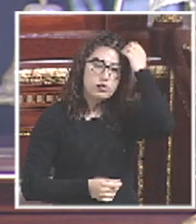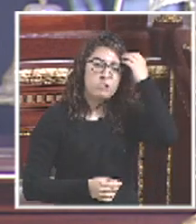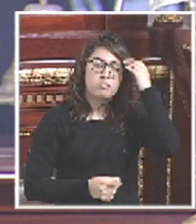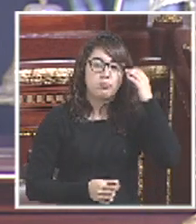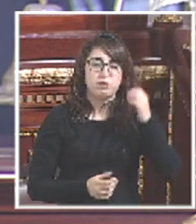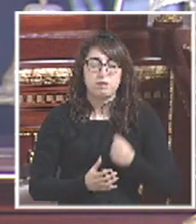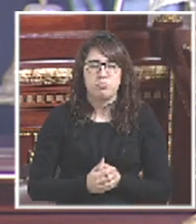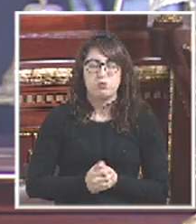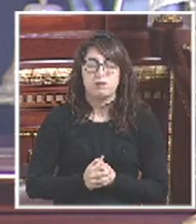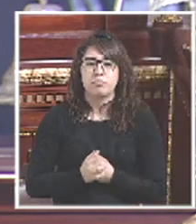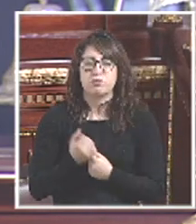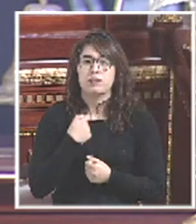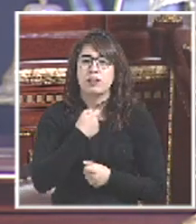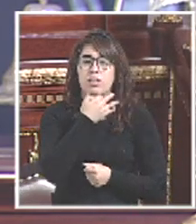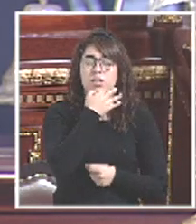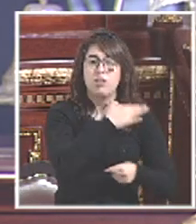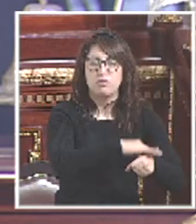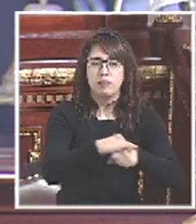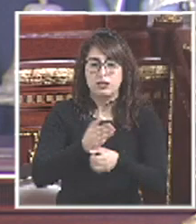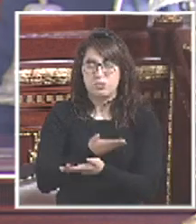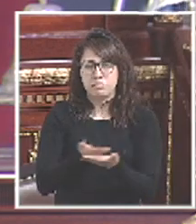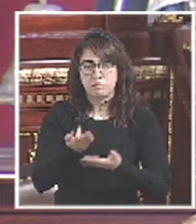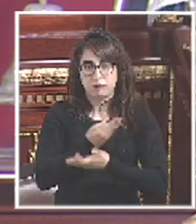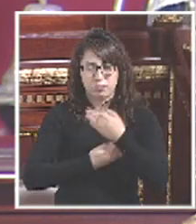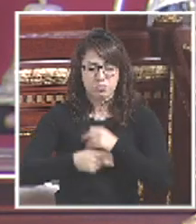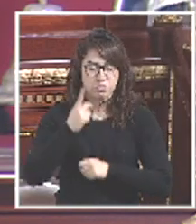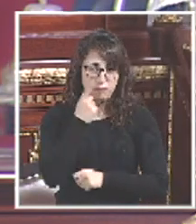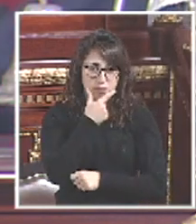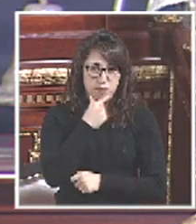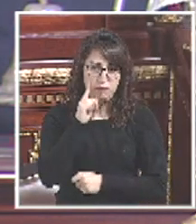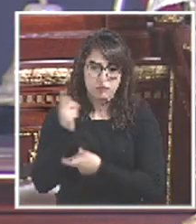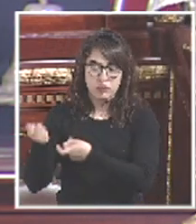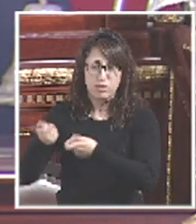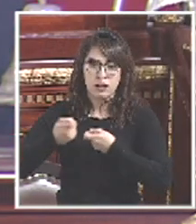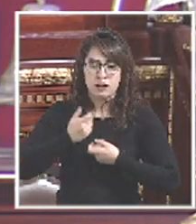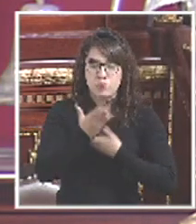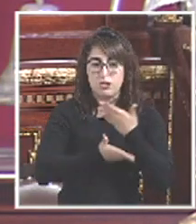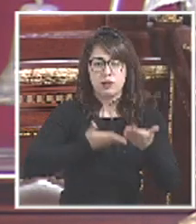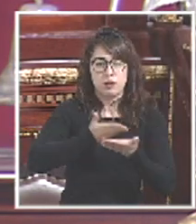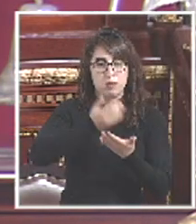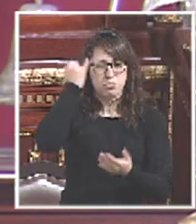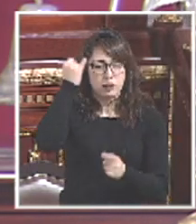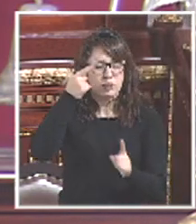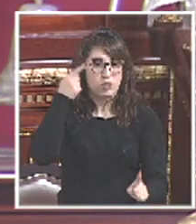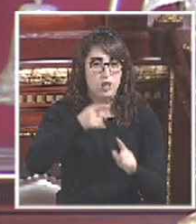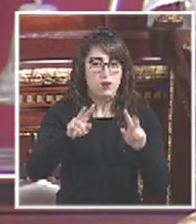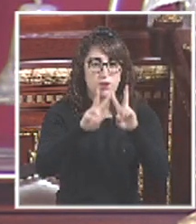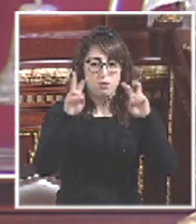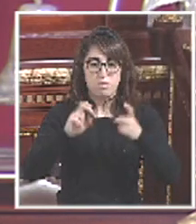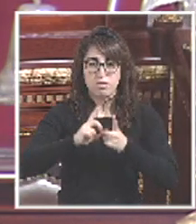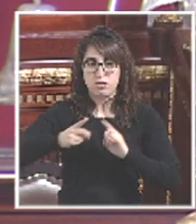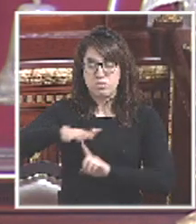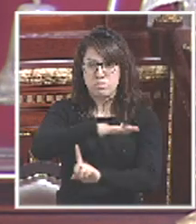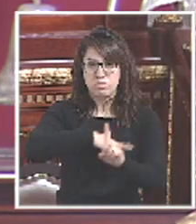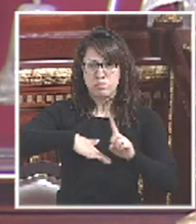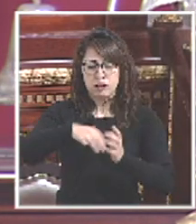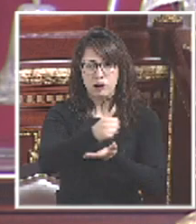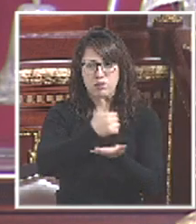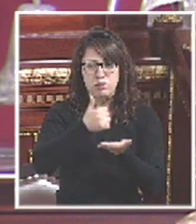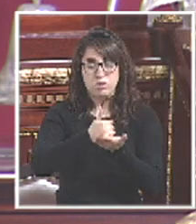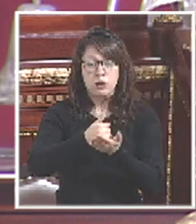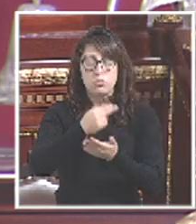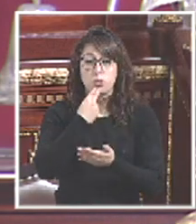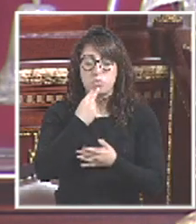Se informa a la Comisión Permanente que se recibió una iniciativa ciudadana en materia de desarrollo urbano con fundamento en lo dispuesto por